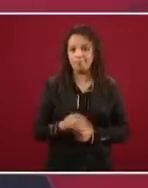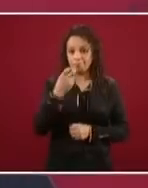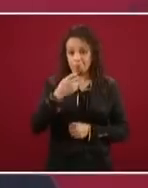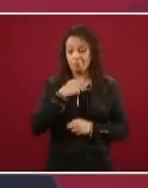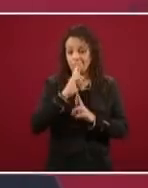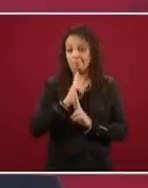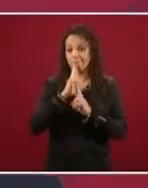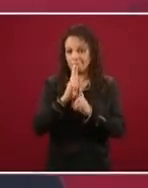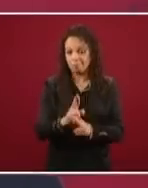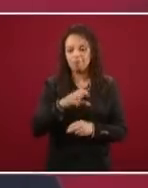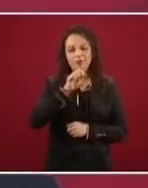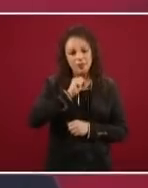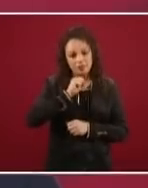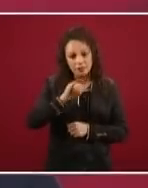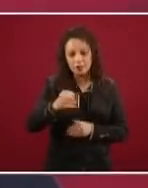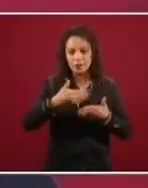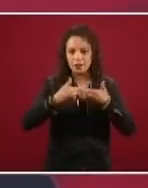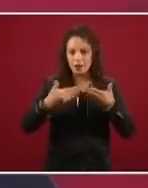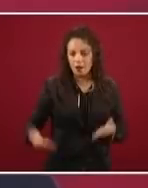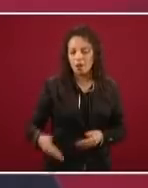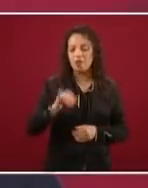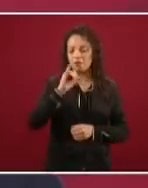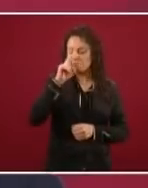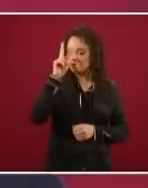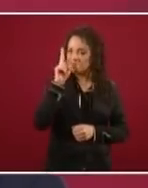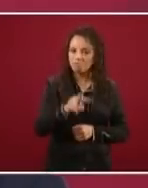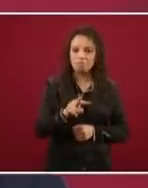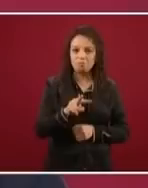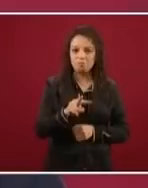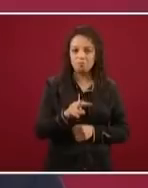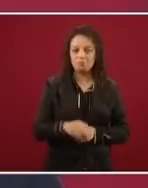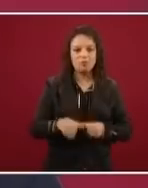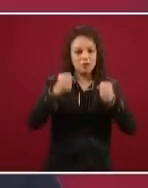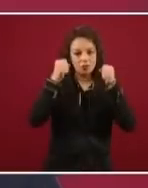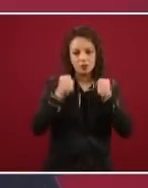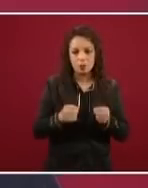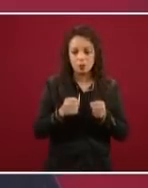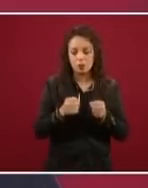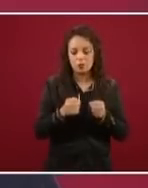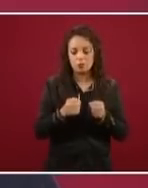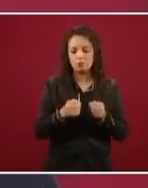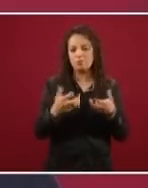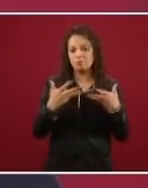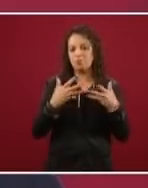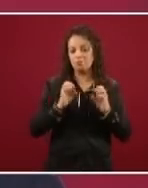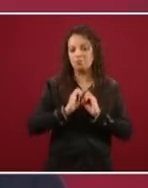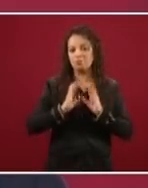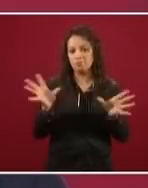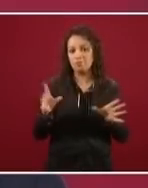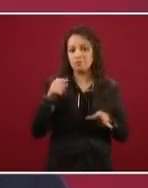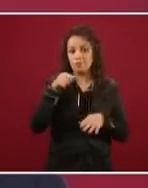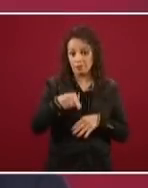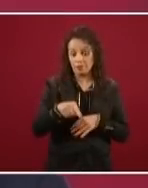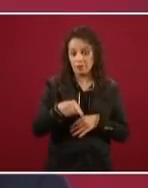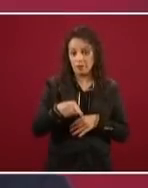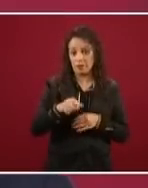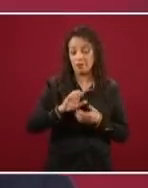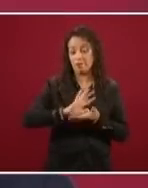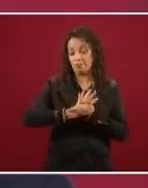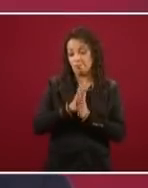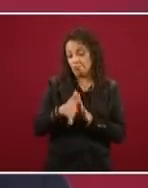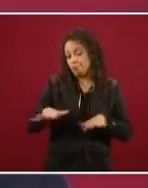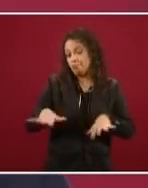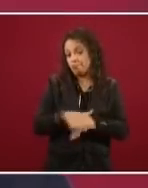claramente creemos que es el momento y estamos convencidos de que esta inversión va a ayudar a esa transformación digital de